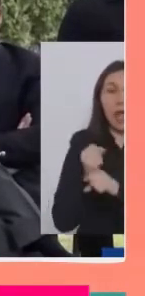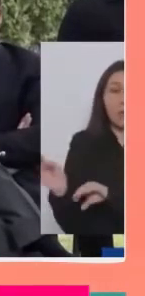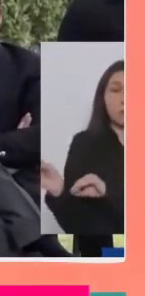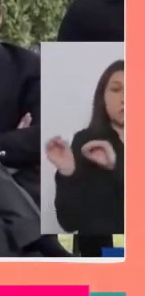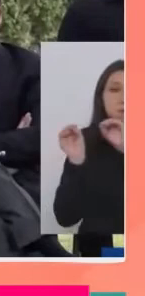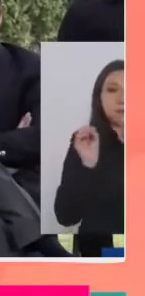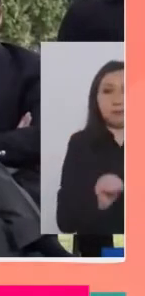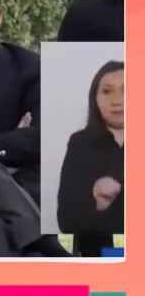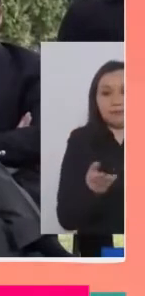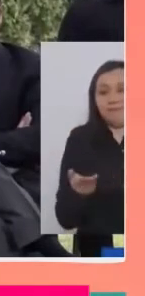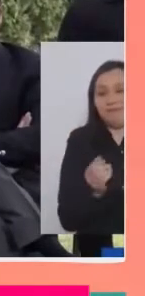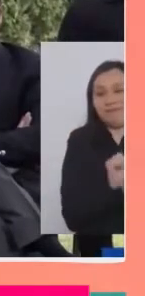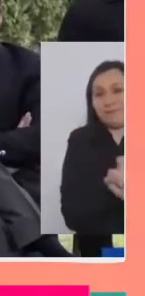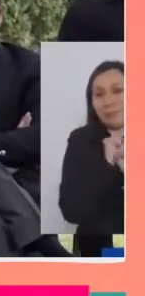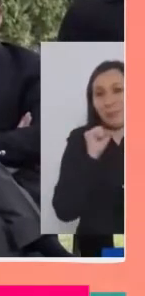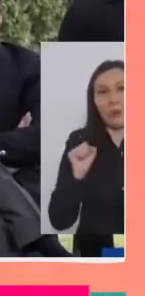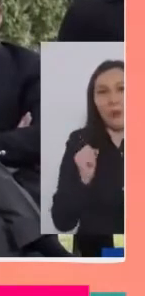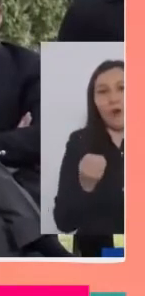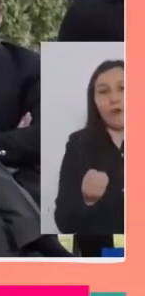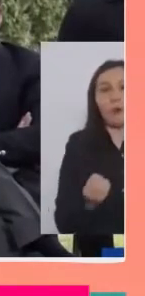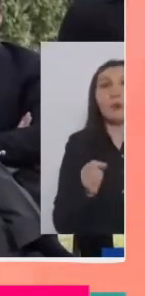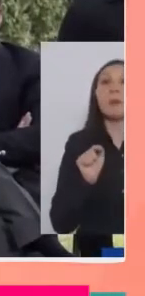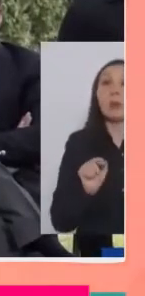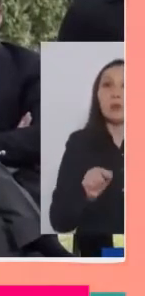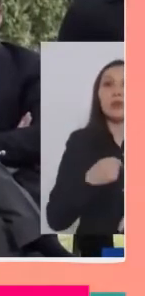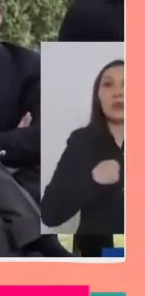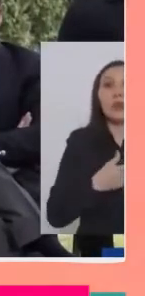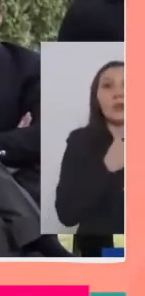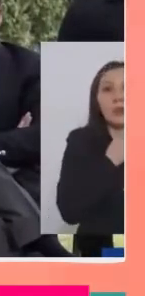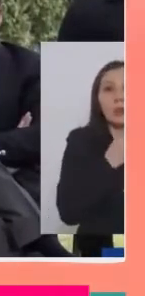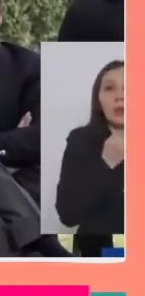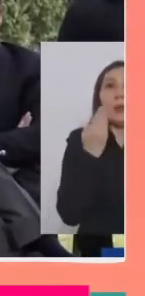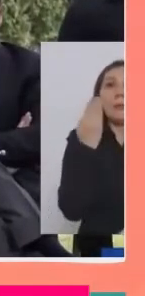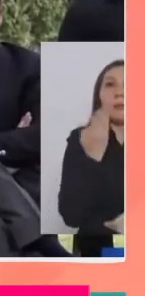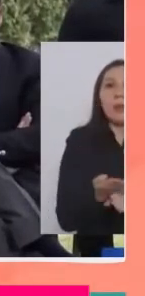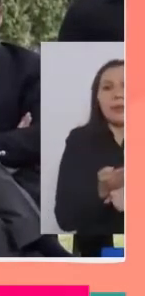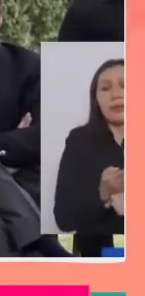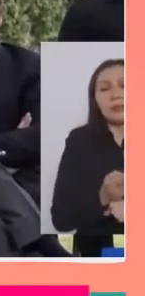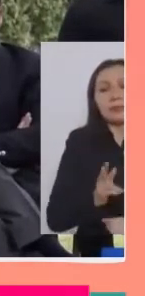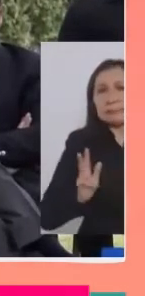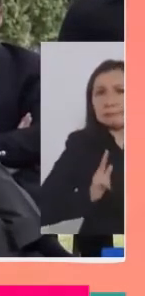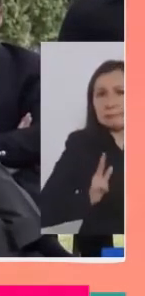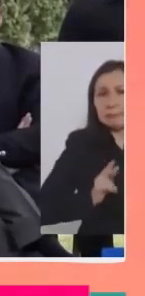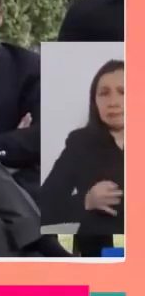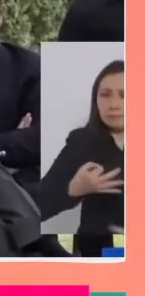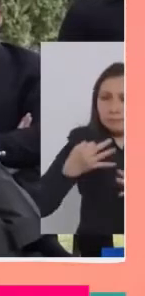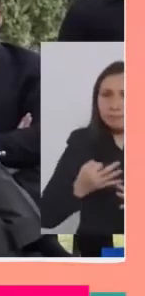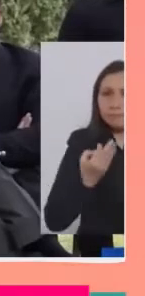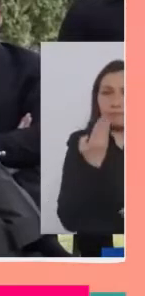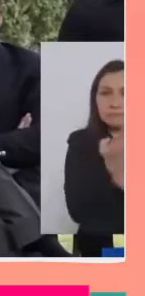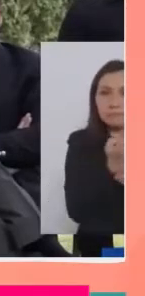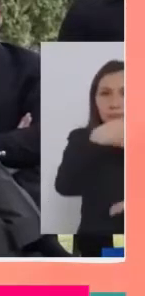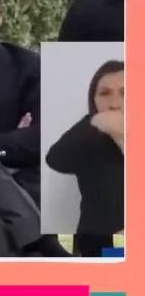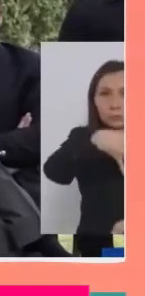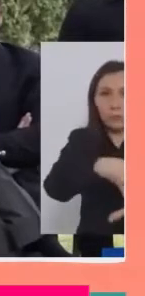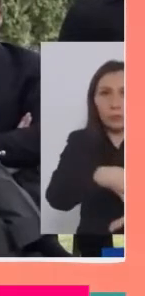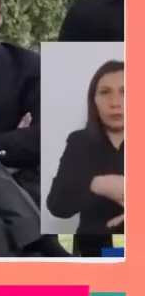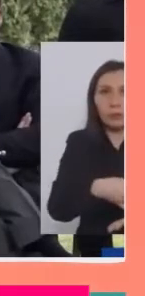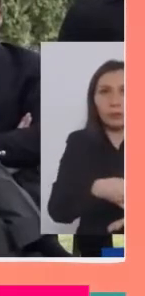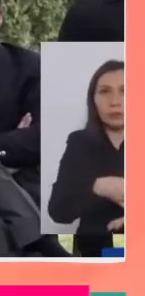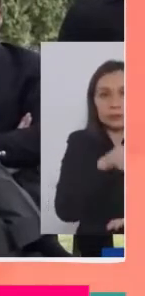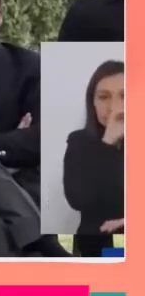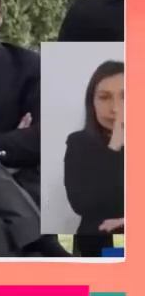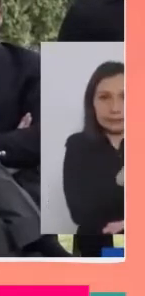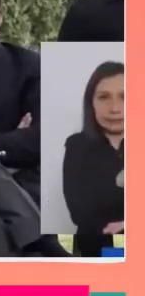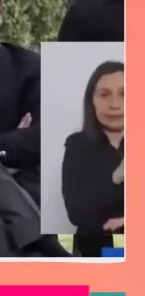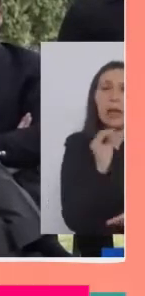lo que debiera ser, digamos, una lucha, digamos, eficaz contra la delincuencia, que es ganándole los espacios, es decir,